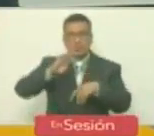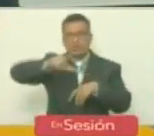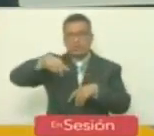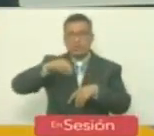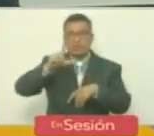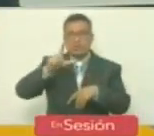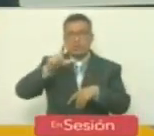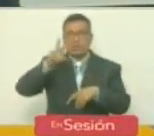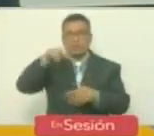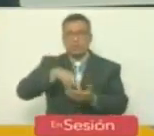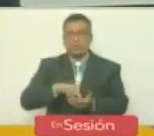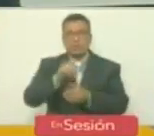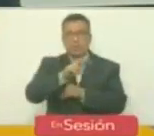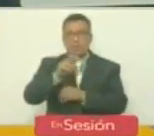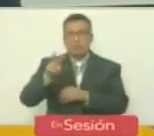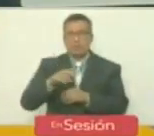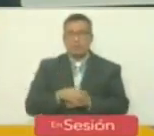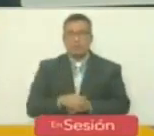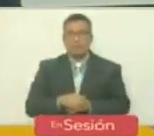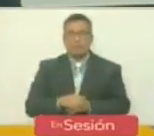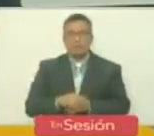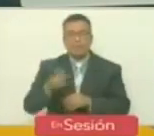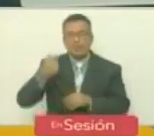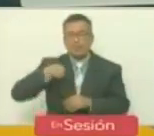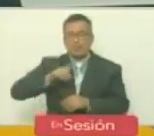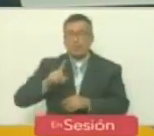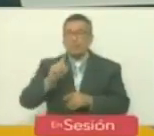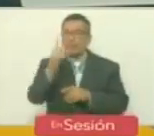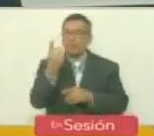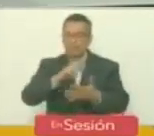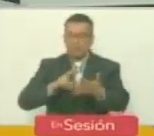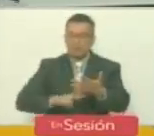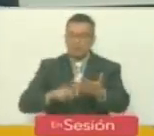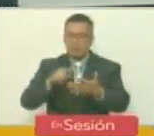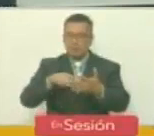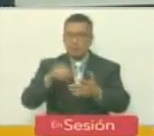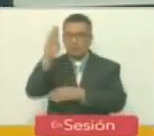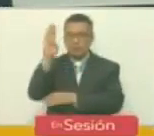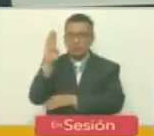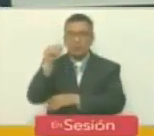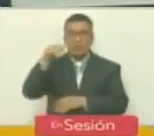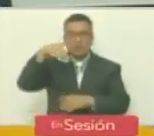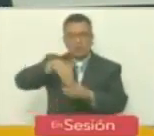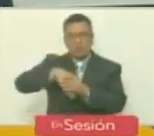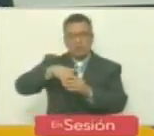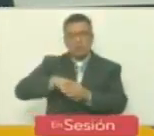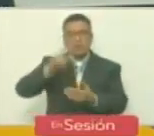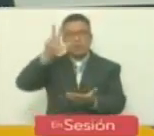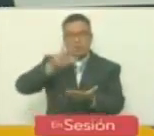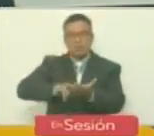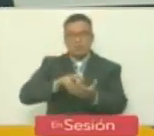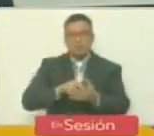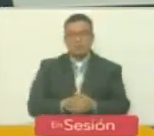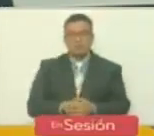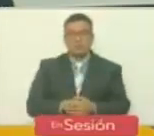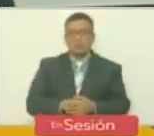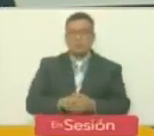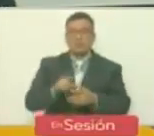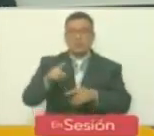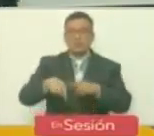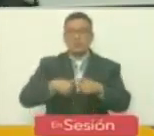julio de 2022, la cual una vez leída y sometida a votación resultó aprobada. A